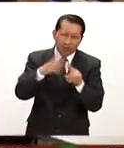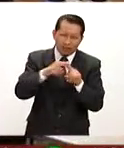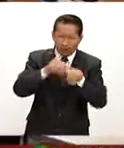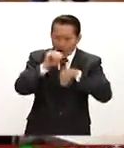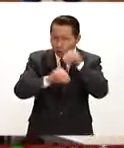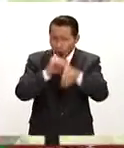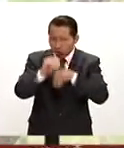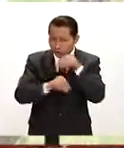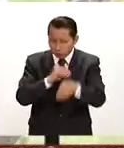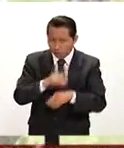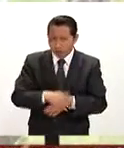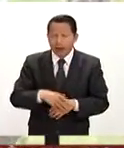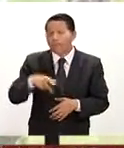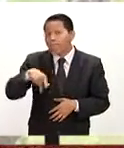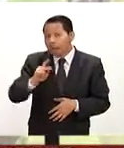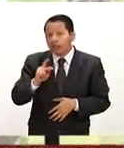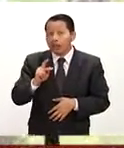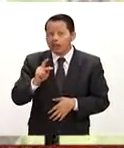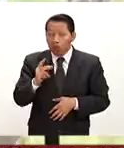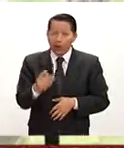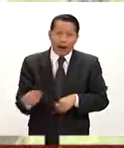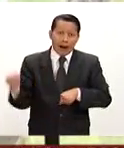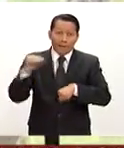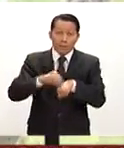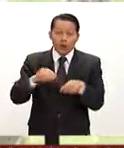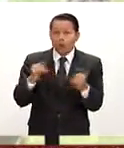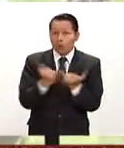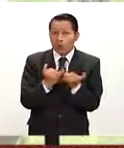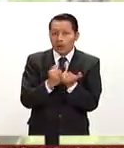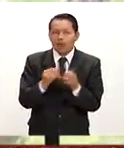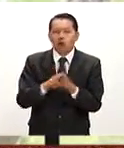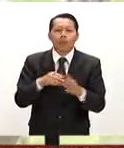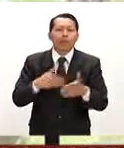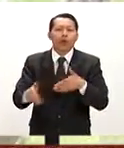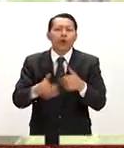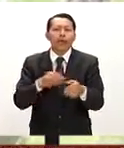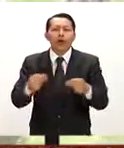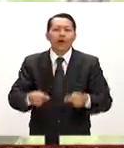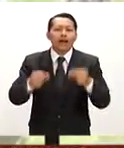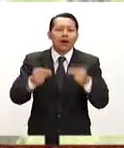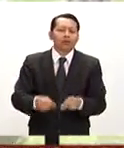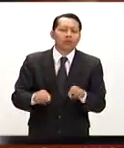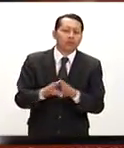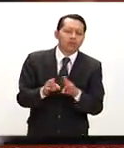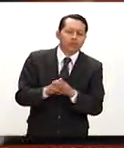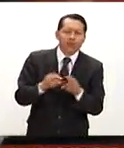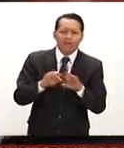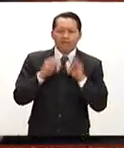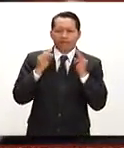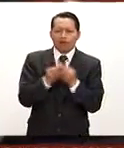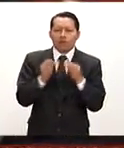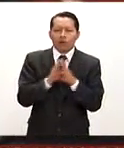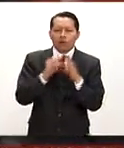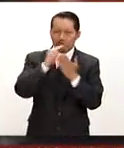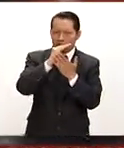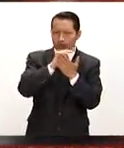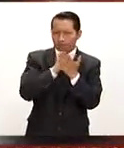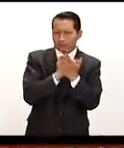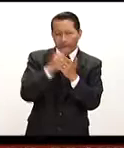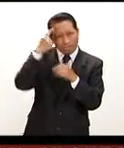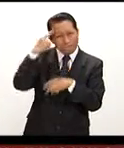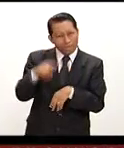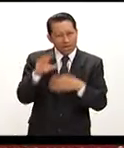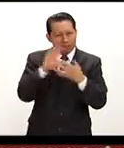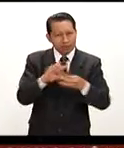composiciones. Pero además de eso, presentan un modelo de negocio. Esto es una manera, una estructura que les define